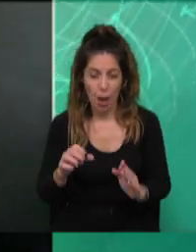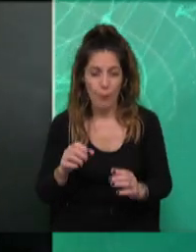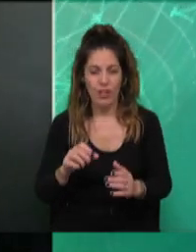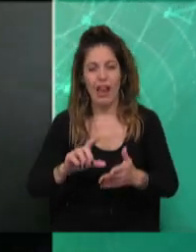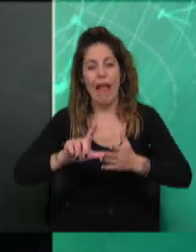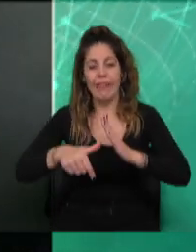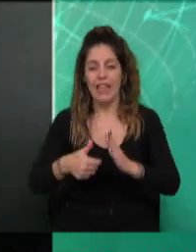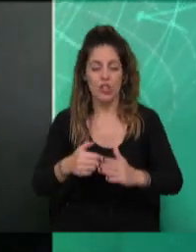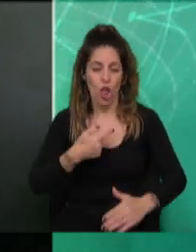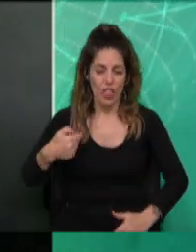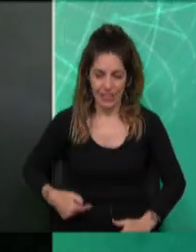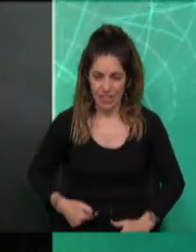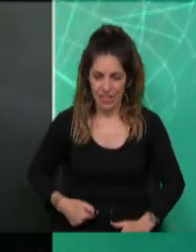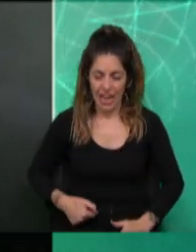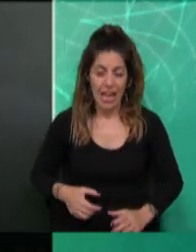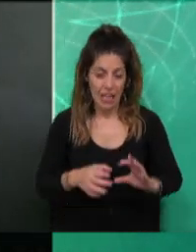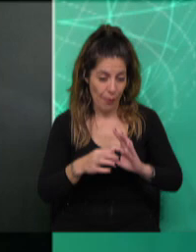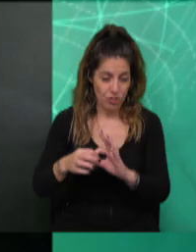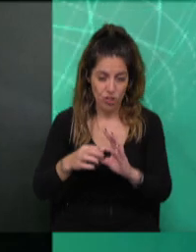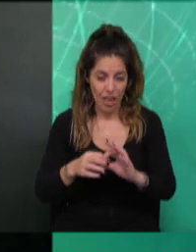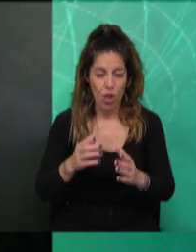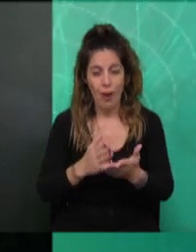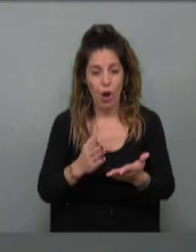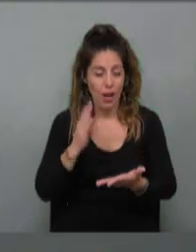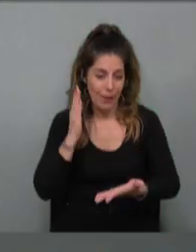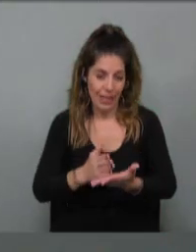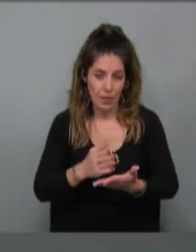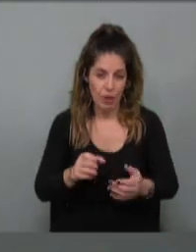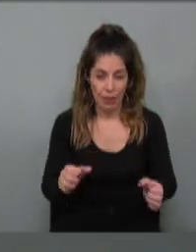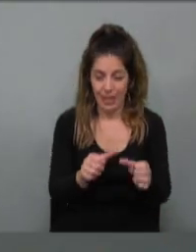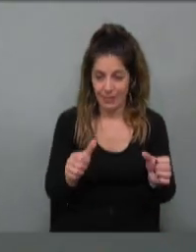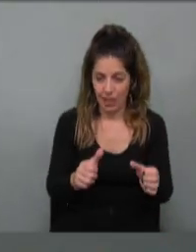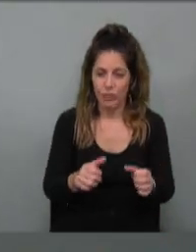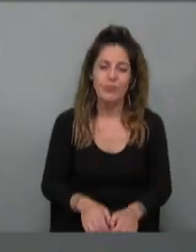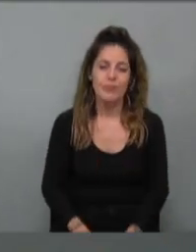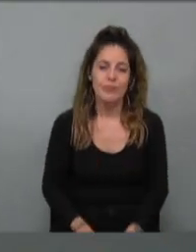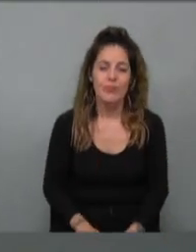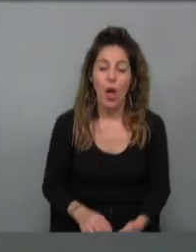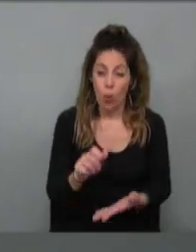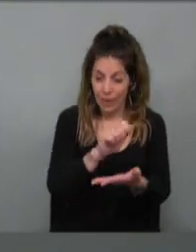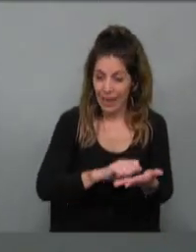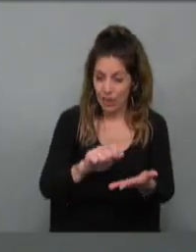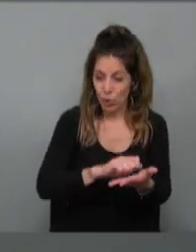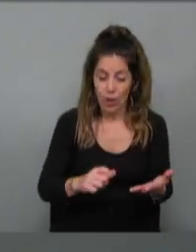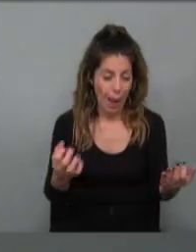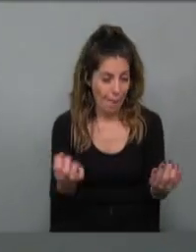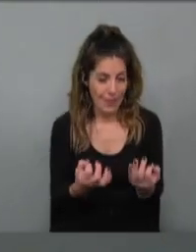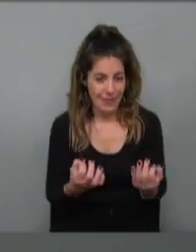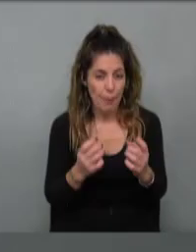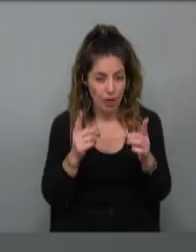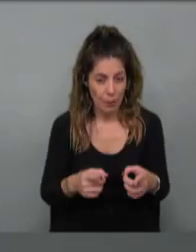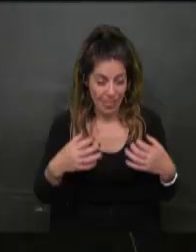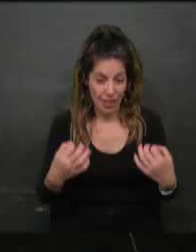imperialismo bajo el cual había estado someti una pluma bien particular Pero además su real pasaje como